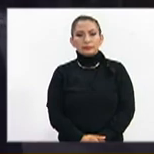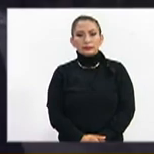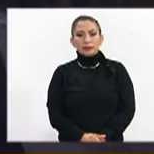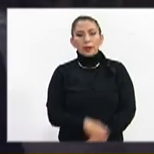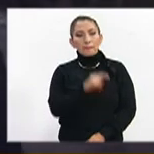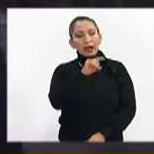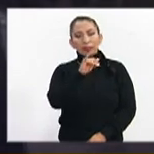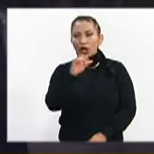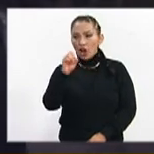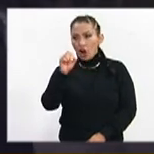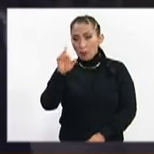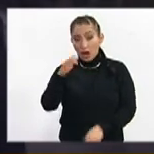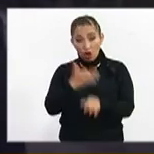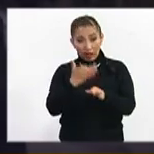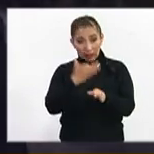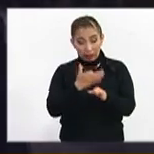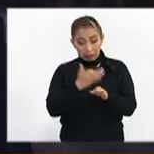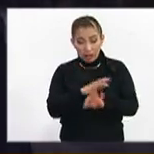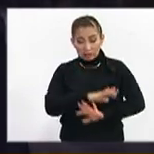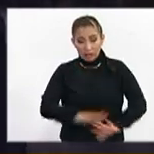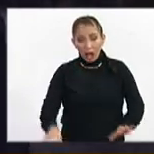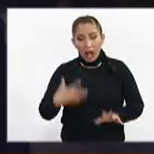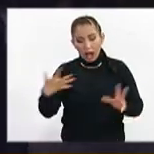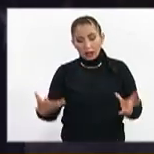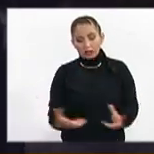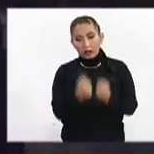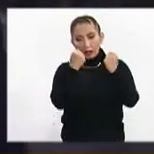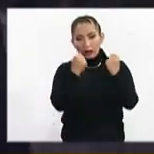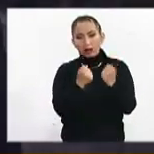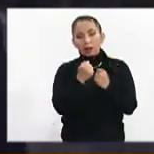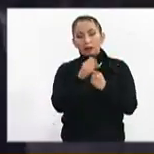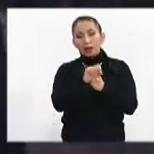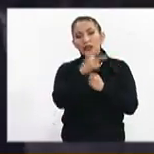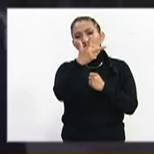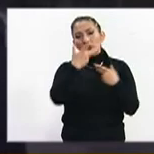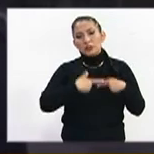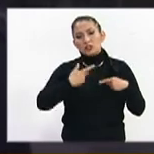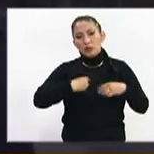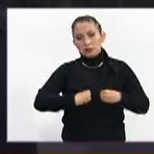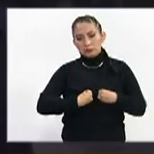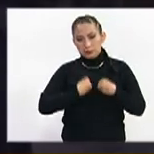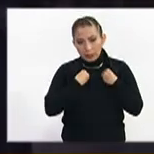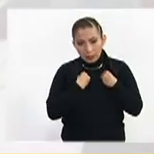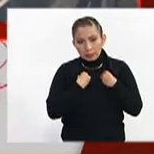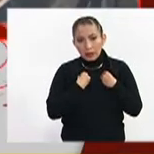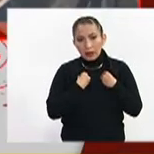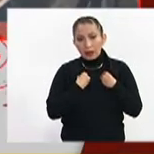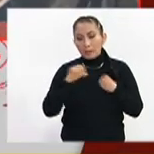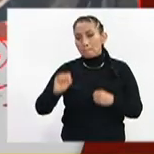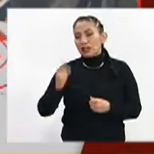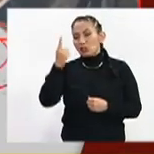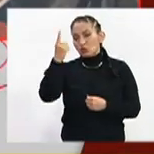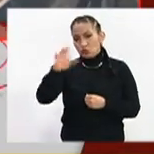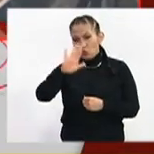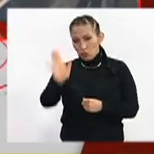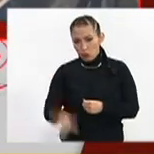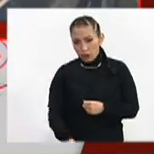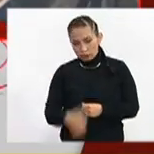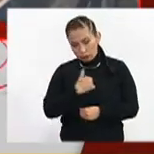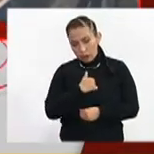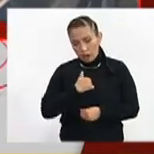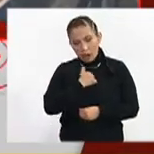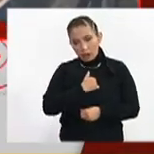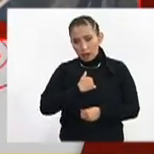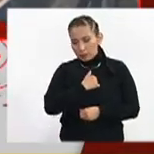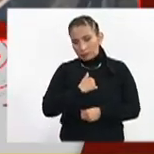Pati y Omar, hasta el momento, pues han sido rescatadas 28 personas con vida, 21 cuerpos